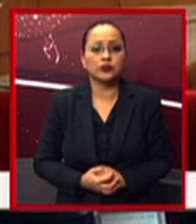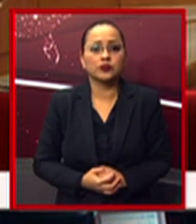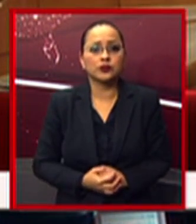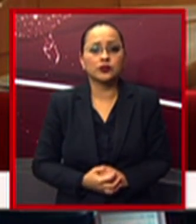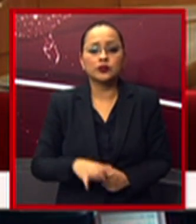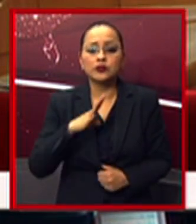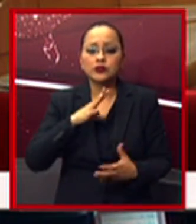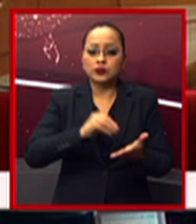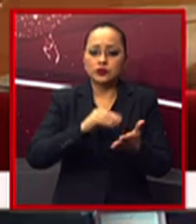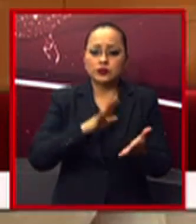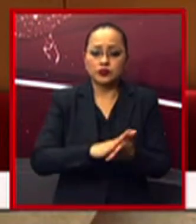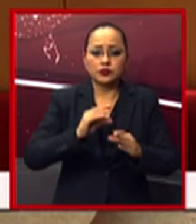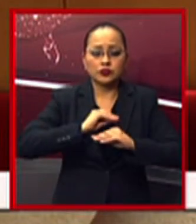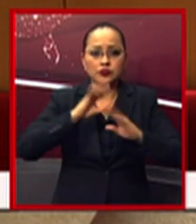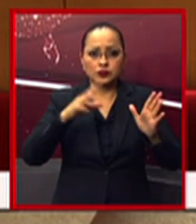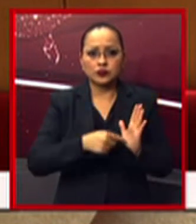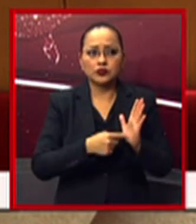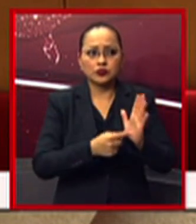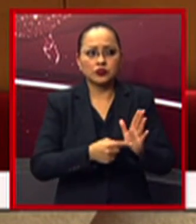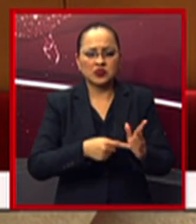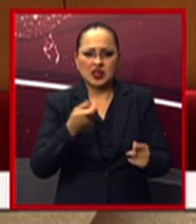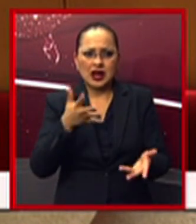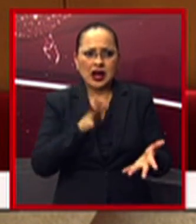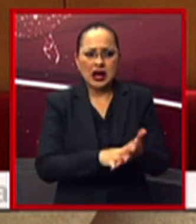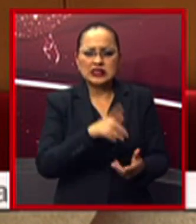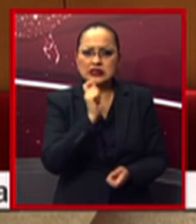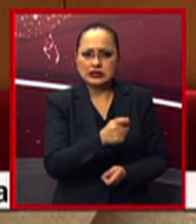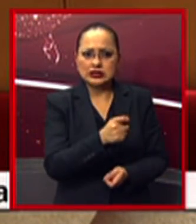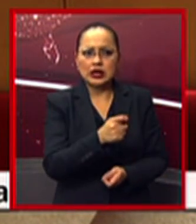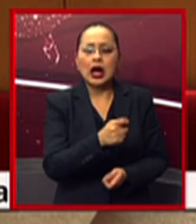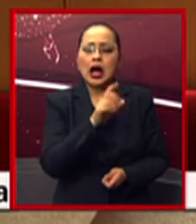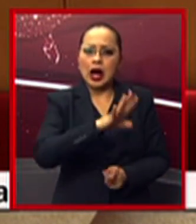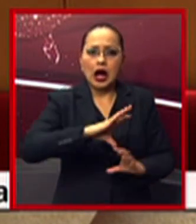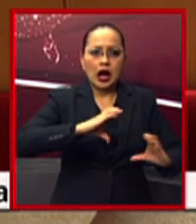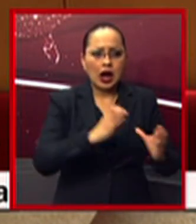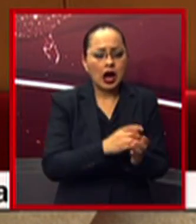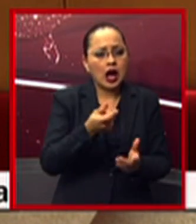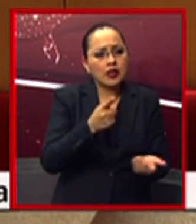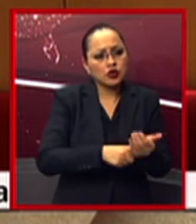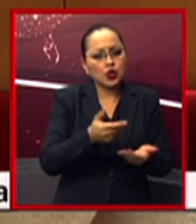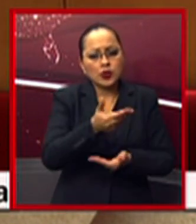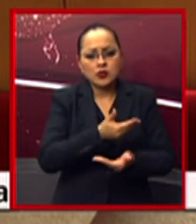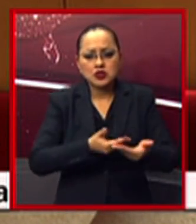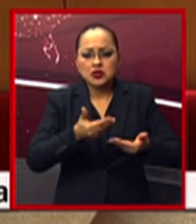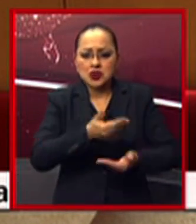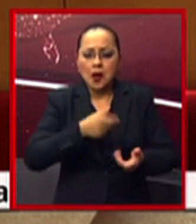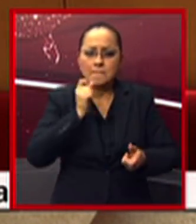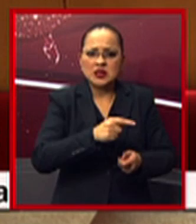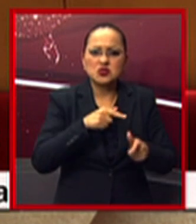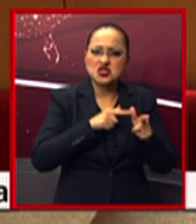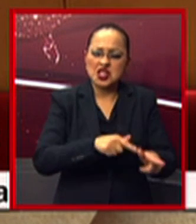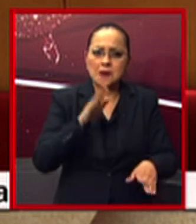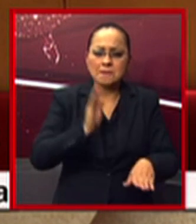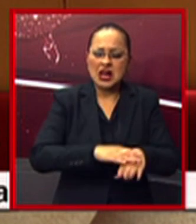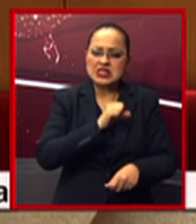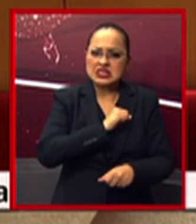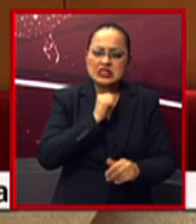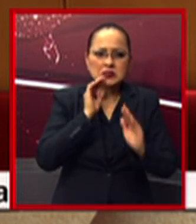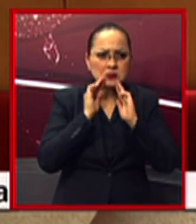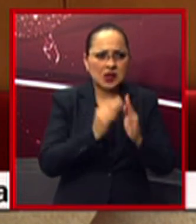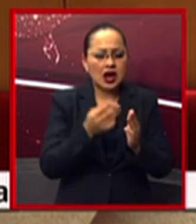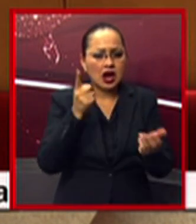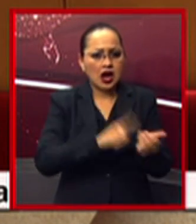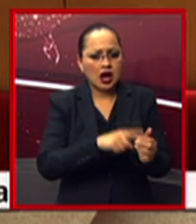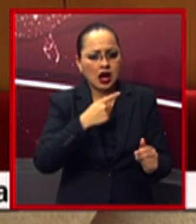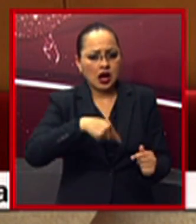Se establece claramente un sistema penitenciario que deja de ser el centro de convivencia y desarrollo de la delincuencia, o como comúnmente